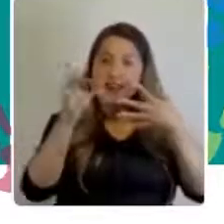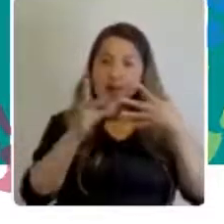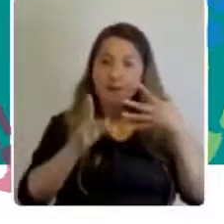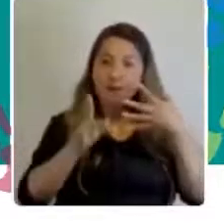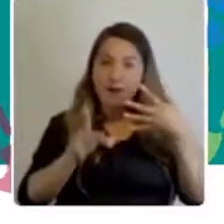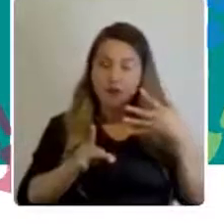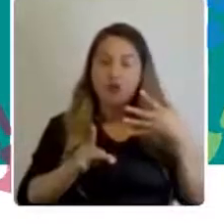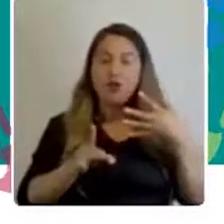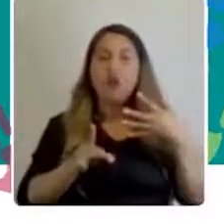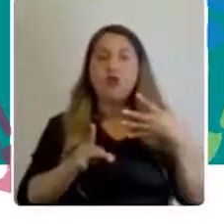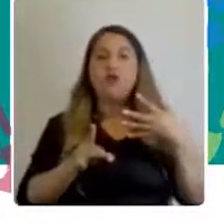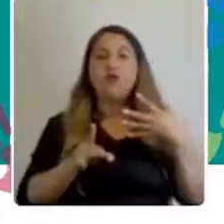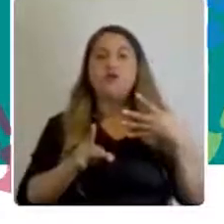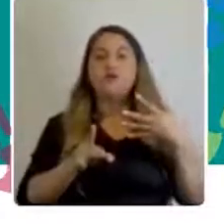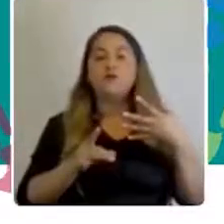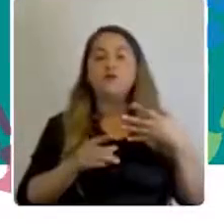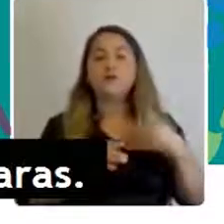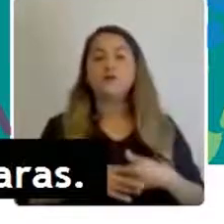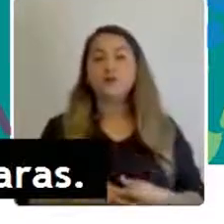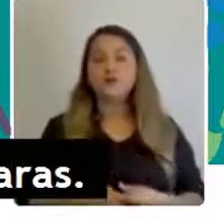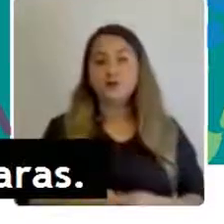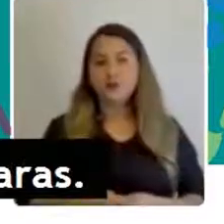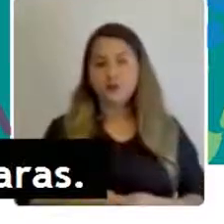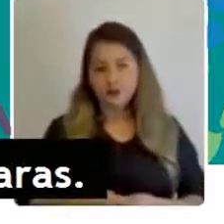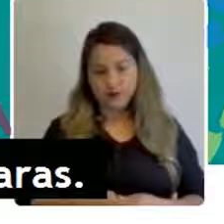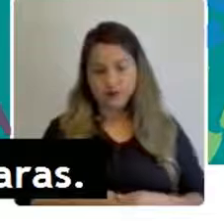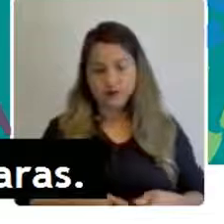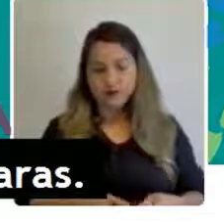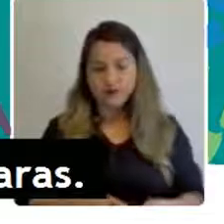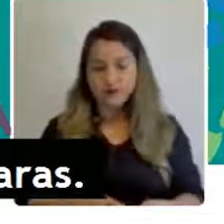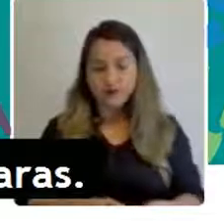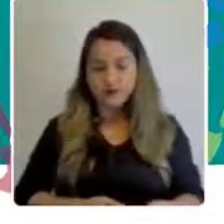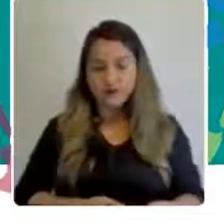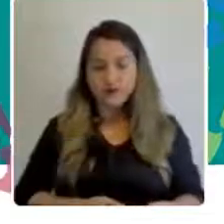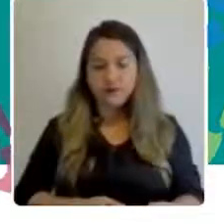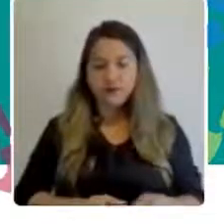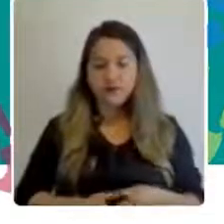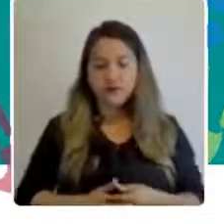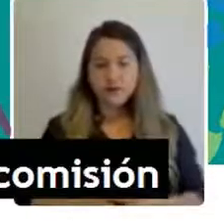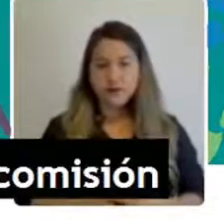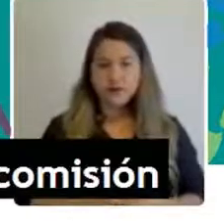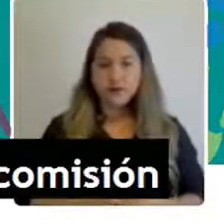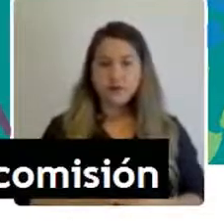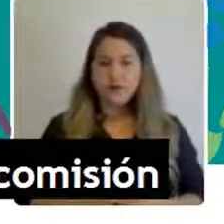posible política, más que un plan específico, de una posible política nacional de enfermedades raras.